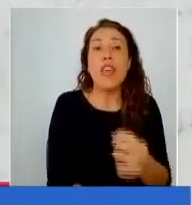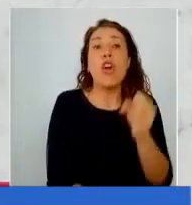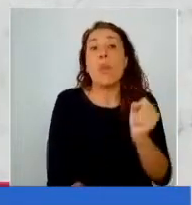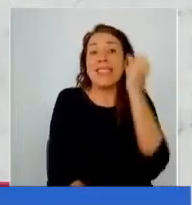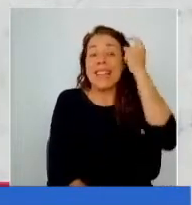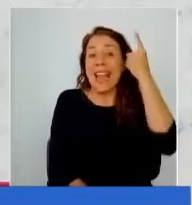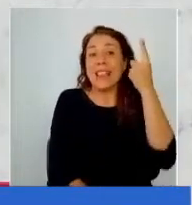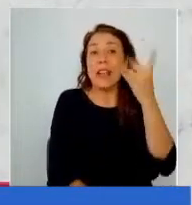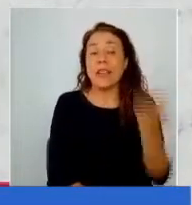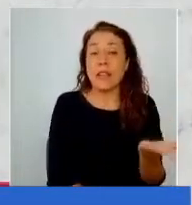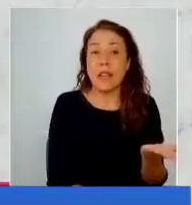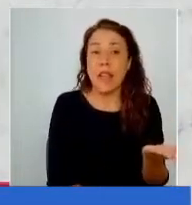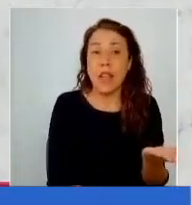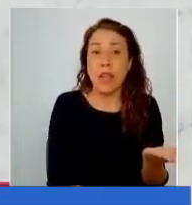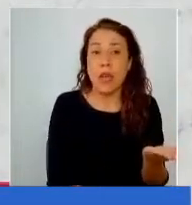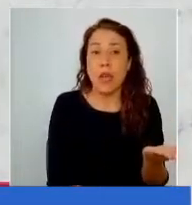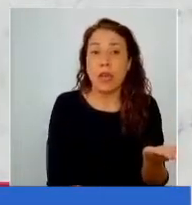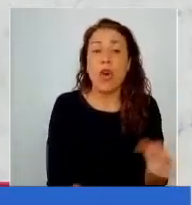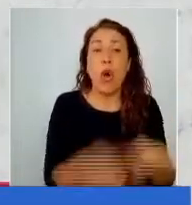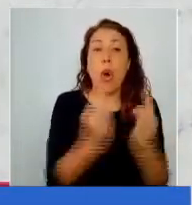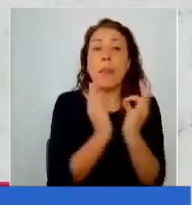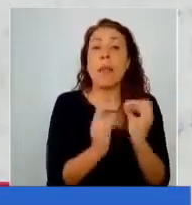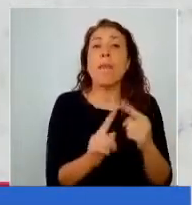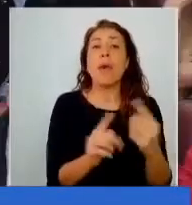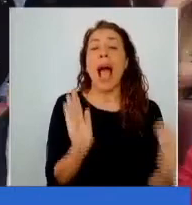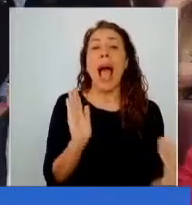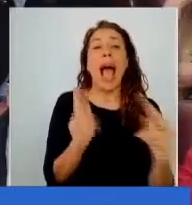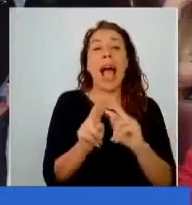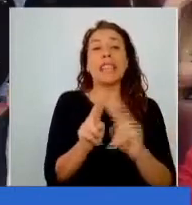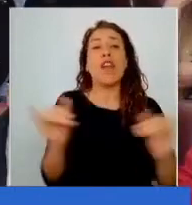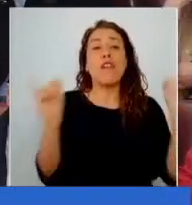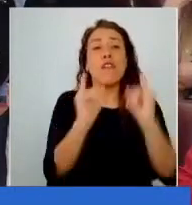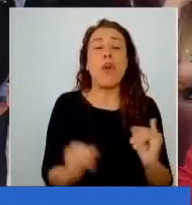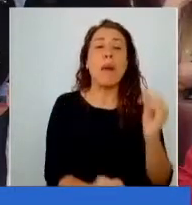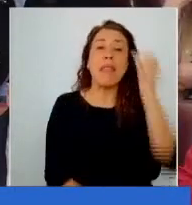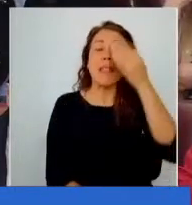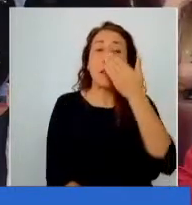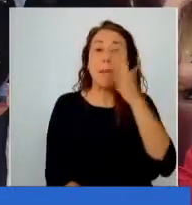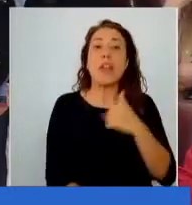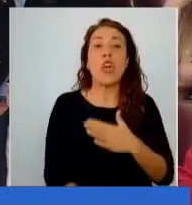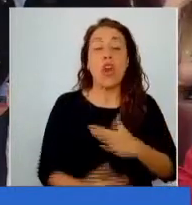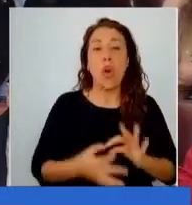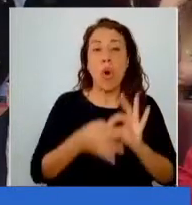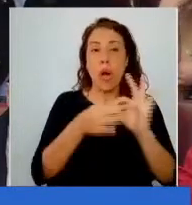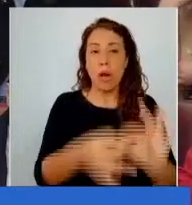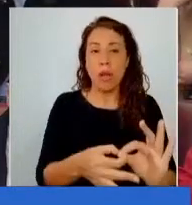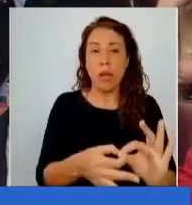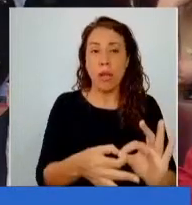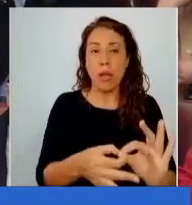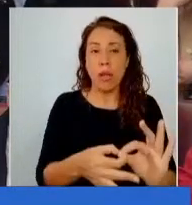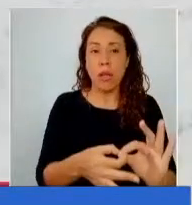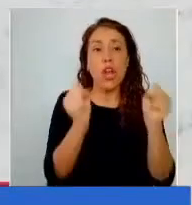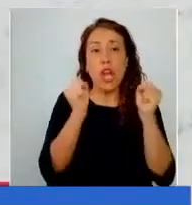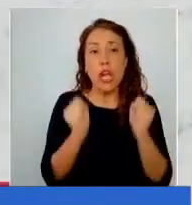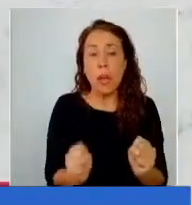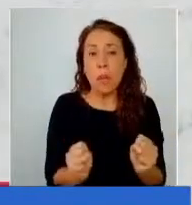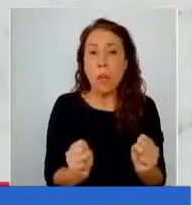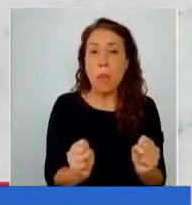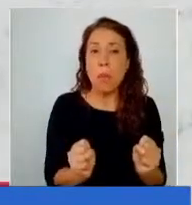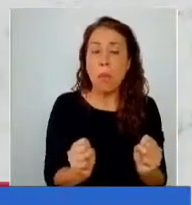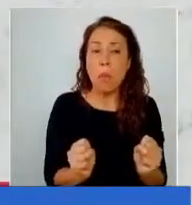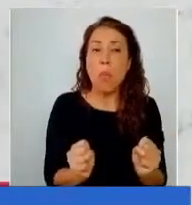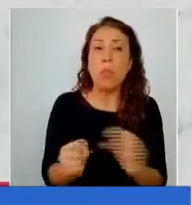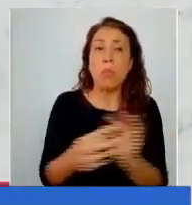por establecer formas de entendernos mejor Quiero agradecer a Quienes fueron capaces de aglutinar fuerzas muy